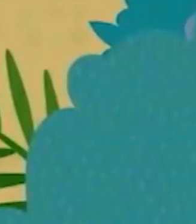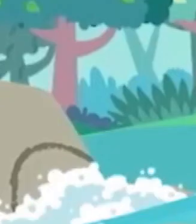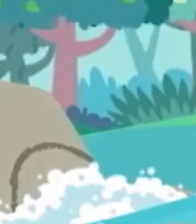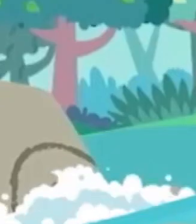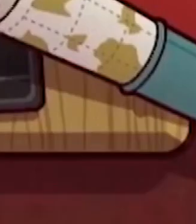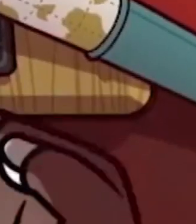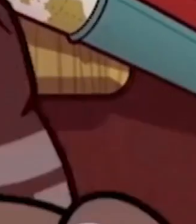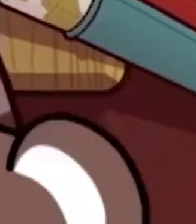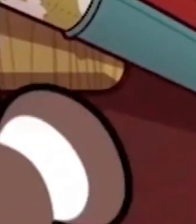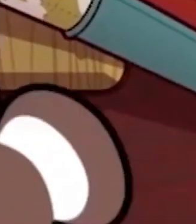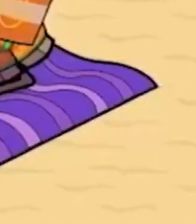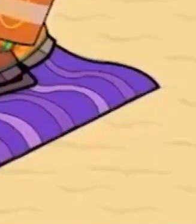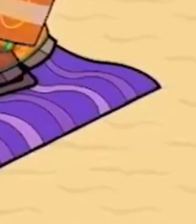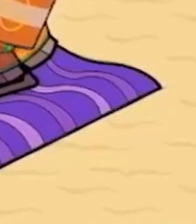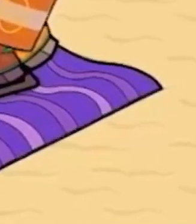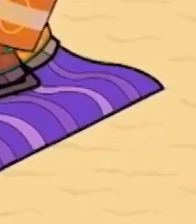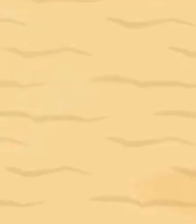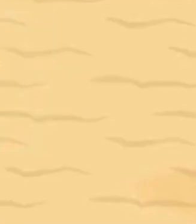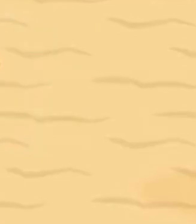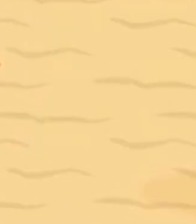Rica Televisión.